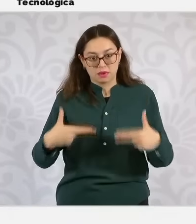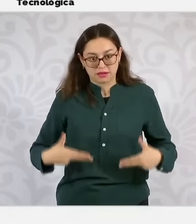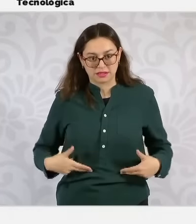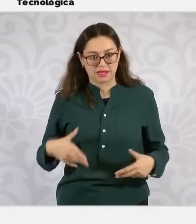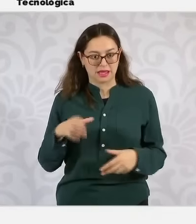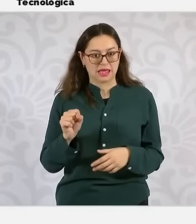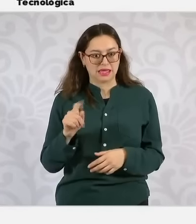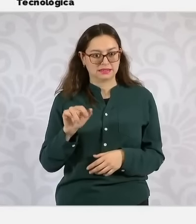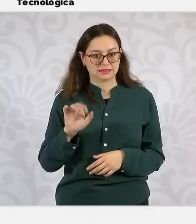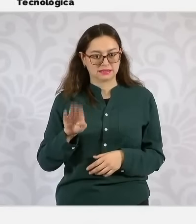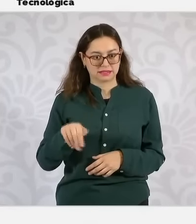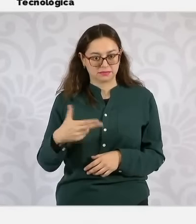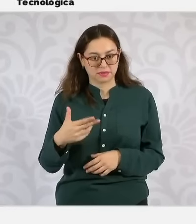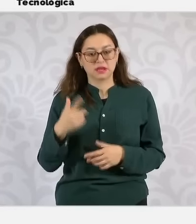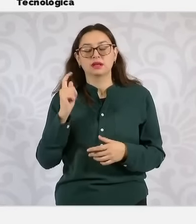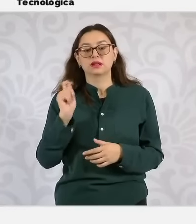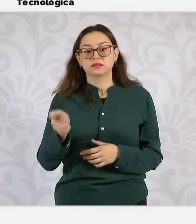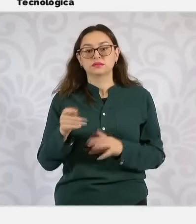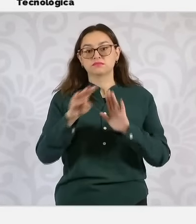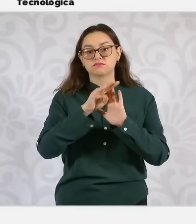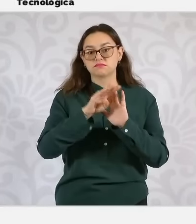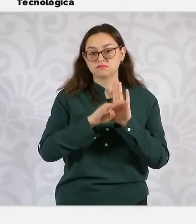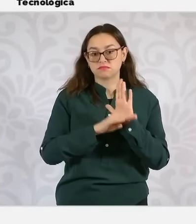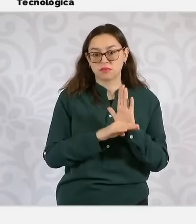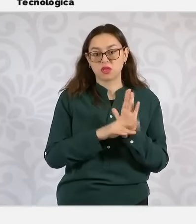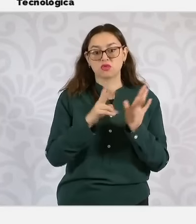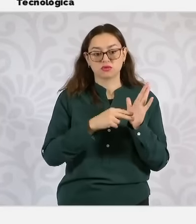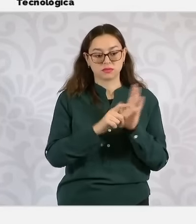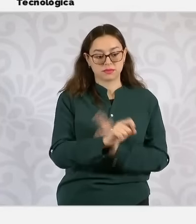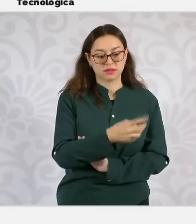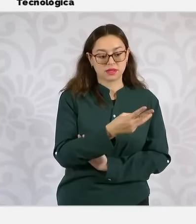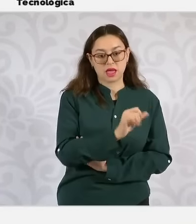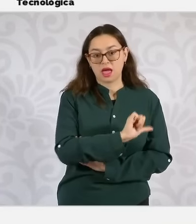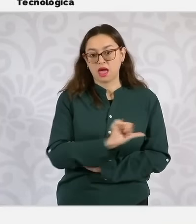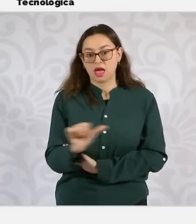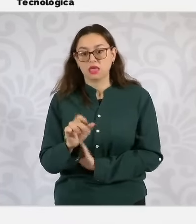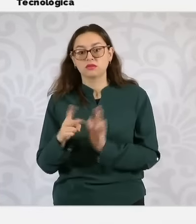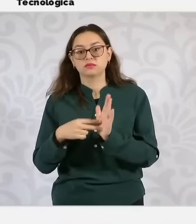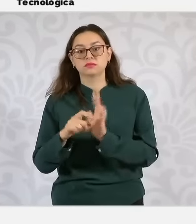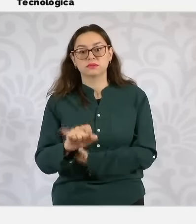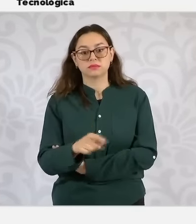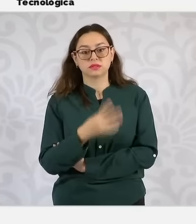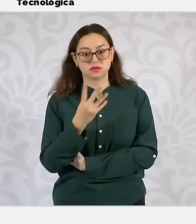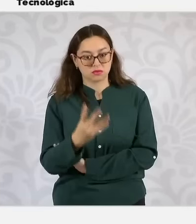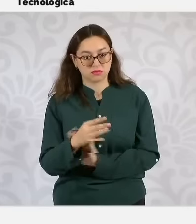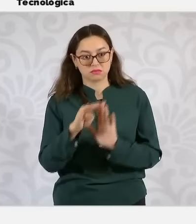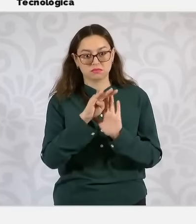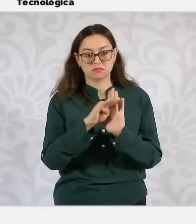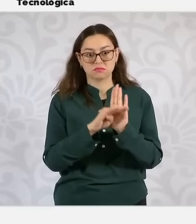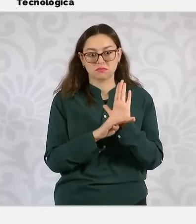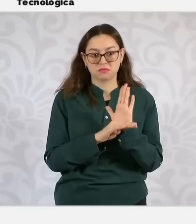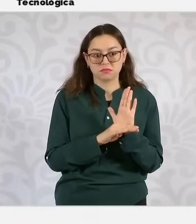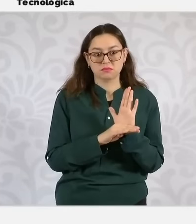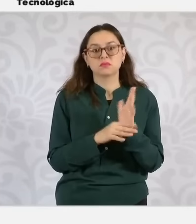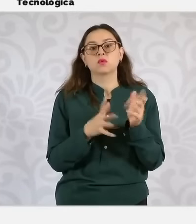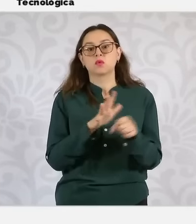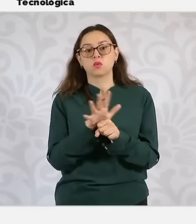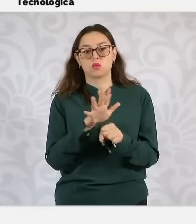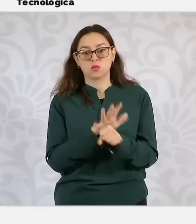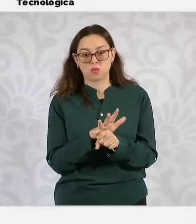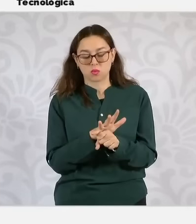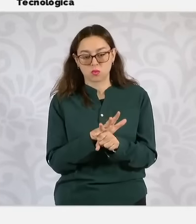este sentido, los planes de estudio autorizados del 2023 al 2024 y que ya están funcionando son ingeniería